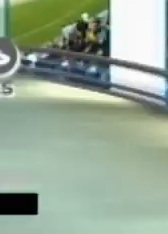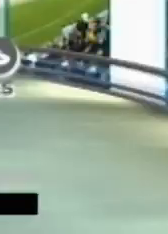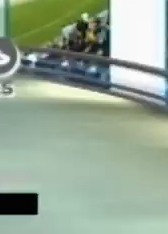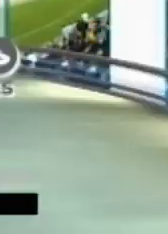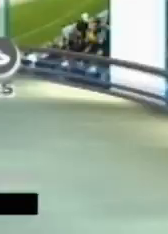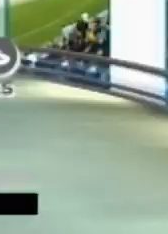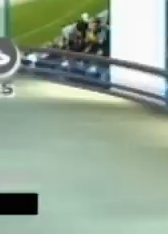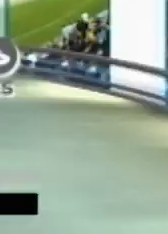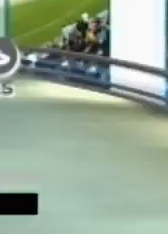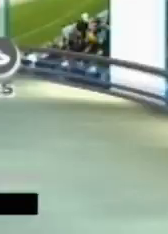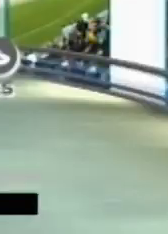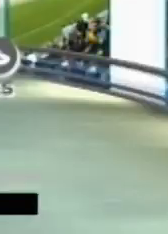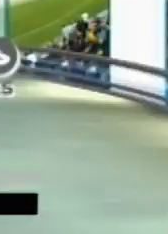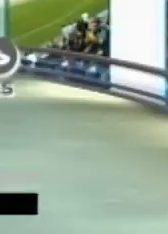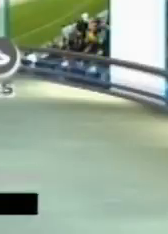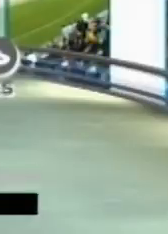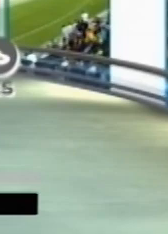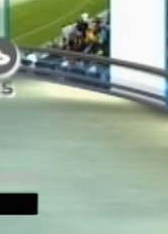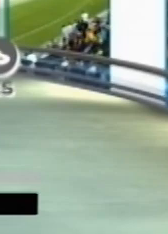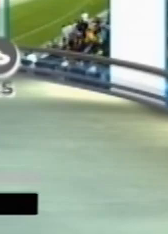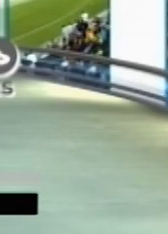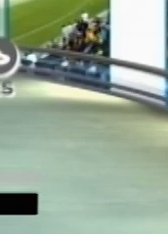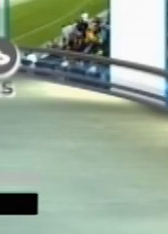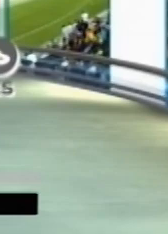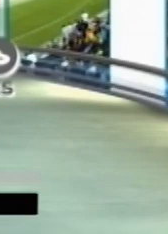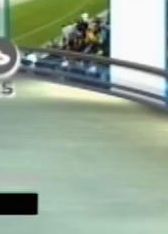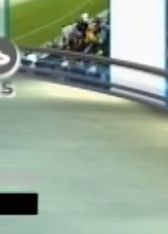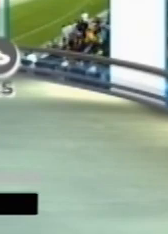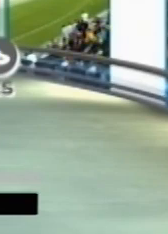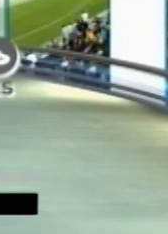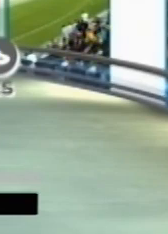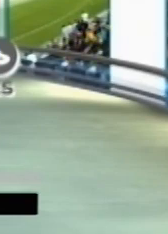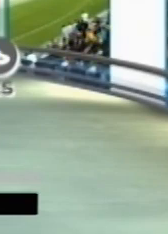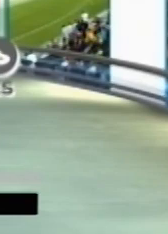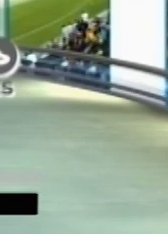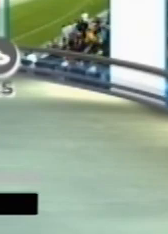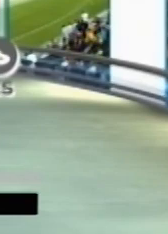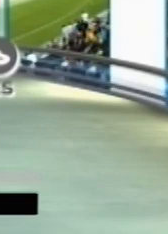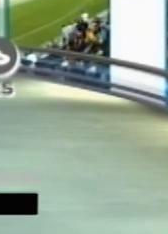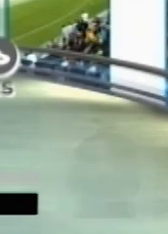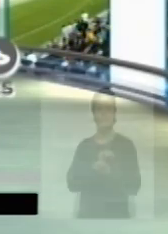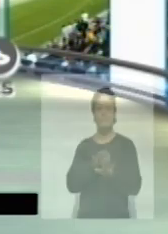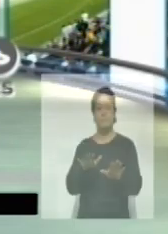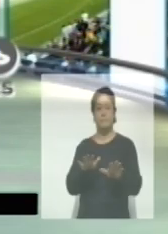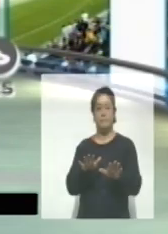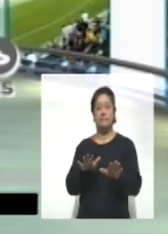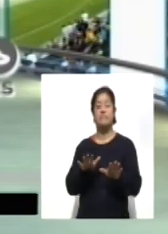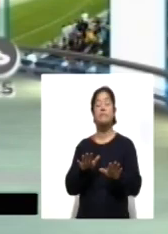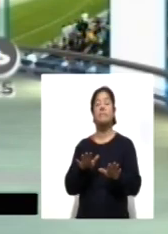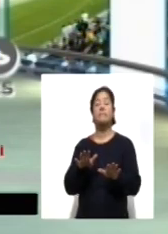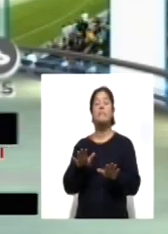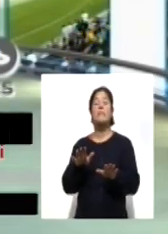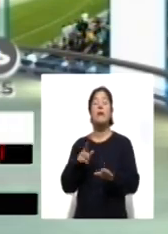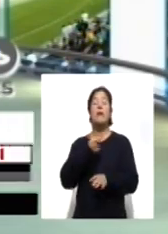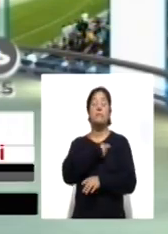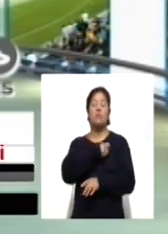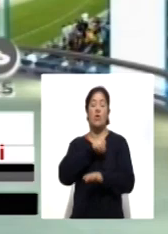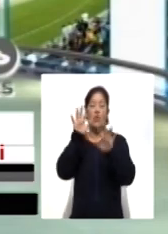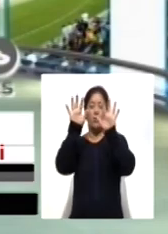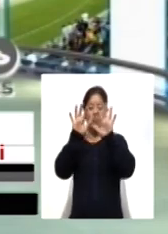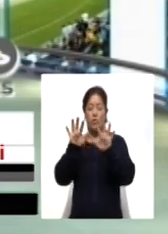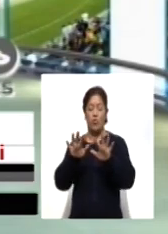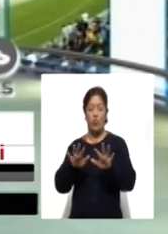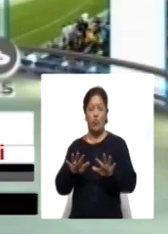Hola, ¿qué tal? Muy buena tarde. Vámonos de manera inmediata a la información deportiva. El día de ayer allá en Madrid cayó tremenda nevada. Vimos